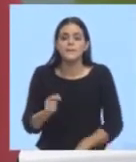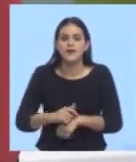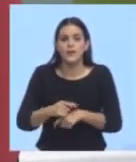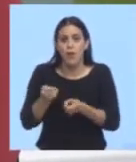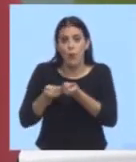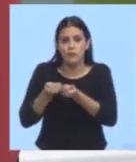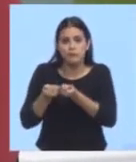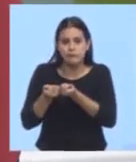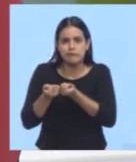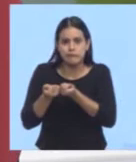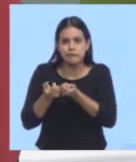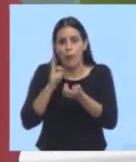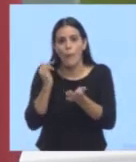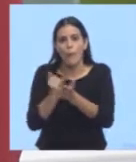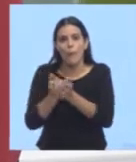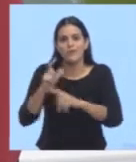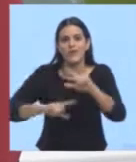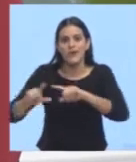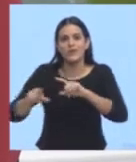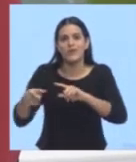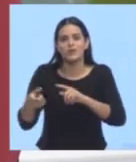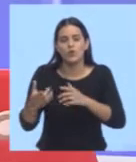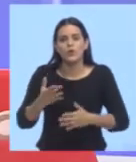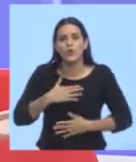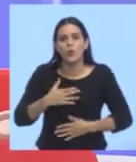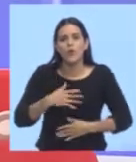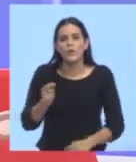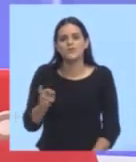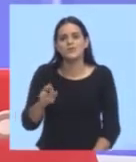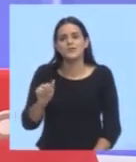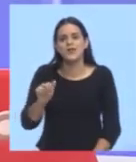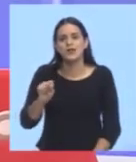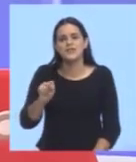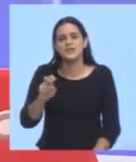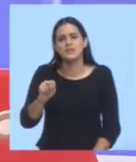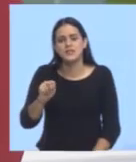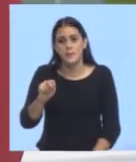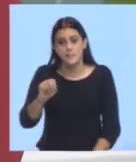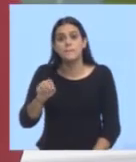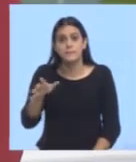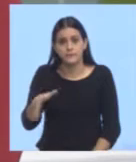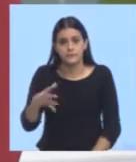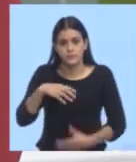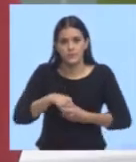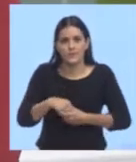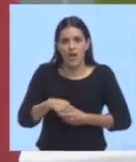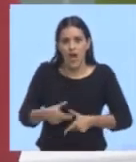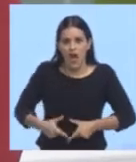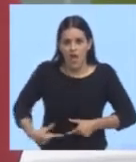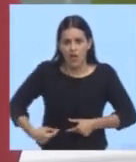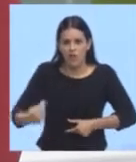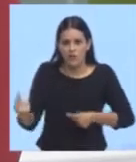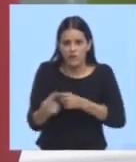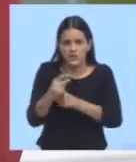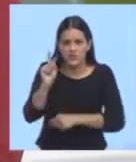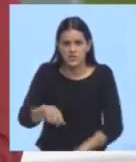las otras pruebas de laboratorio que llama las transaminasas que es lo que nos habla del daño que está ocurriendo en el hígado entonces lo que la